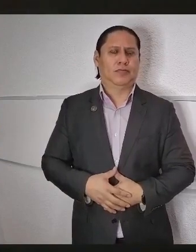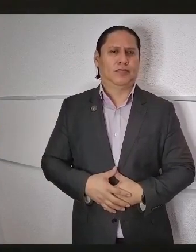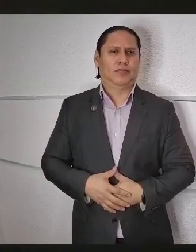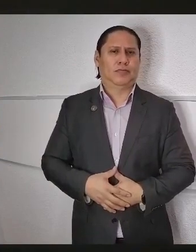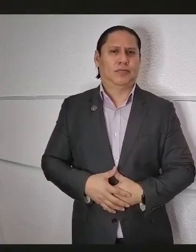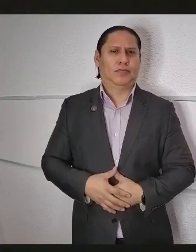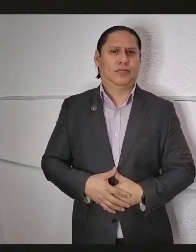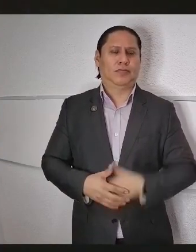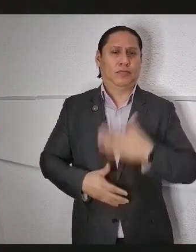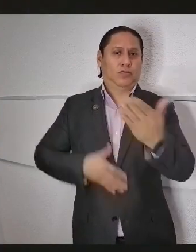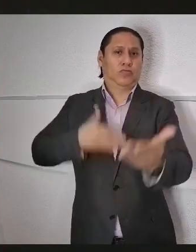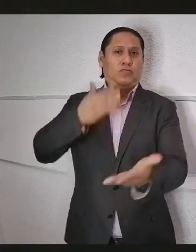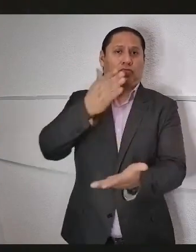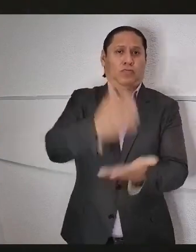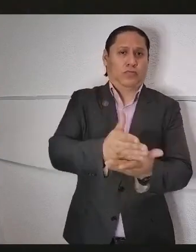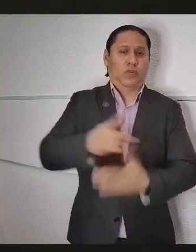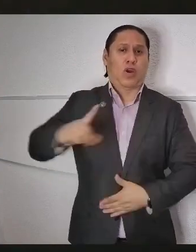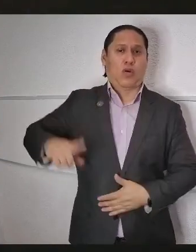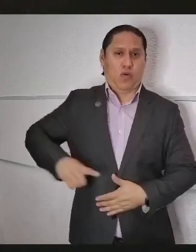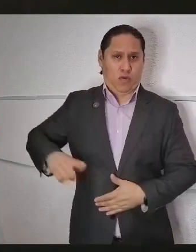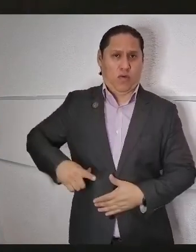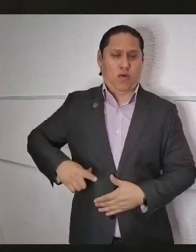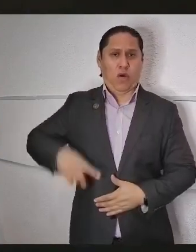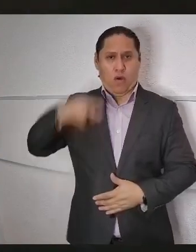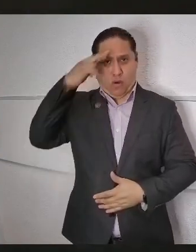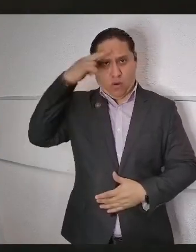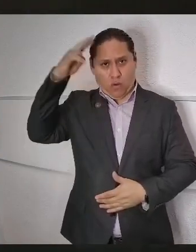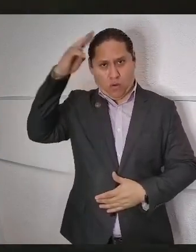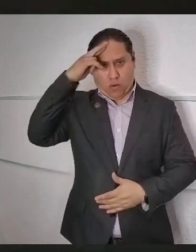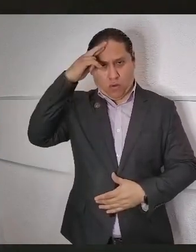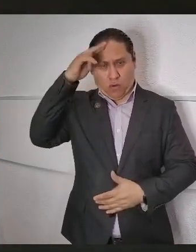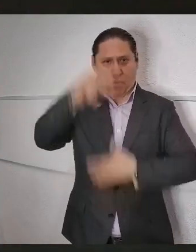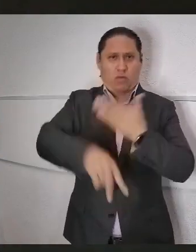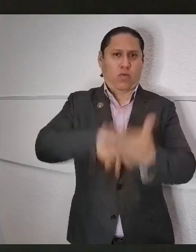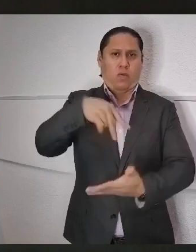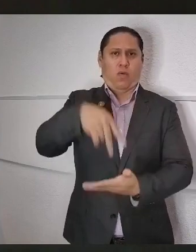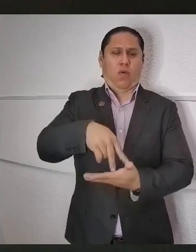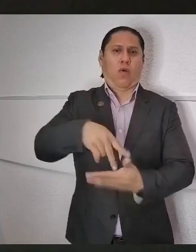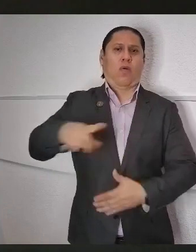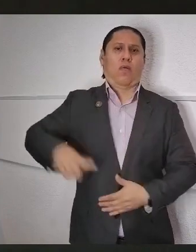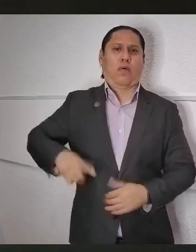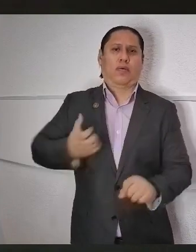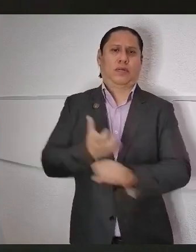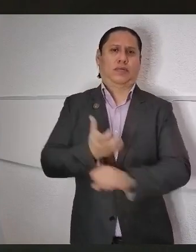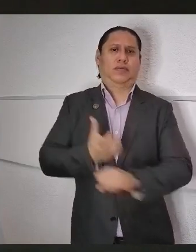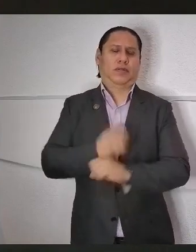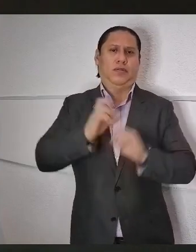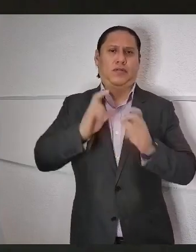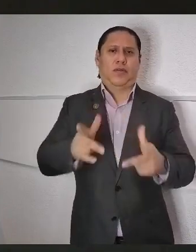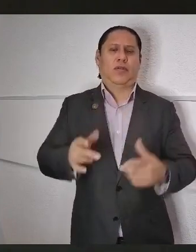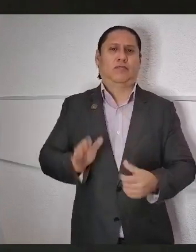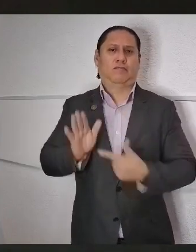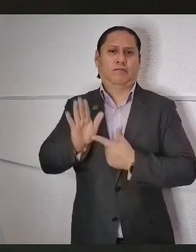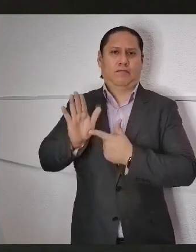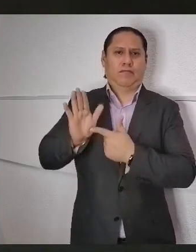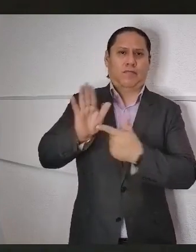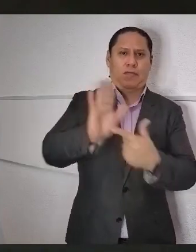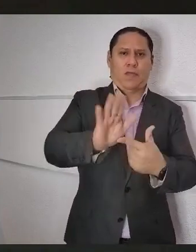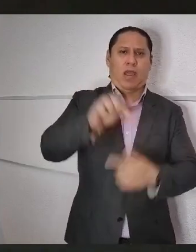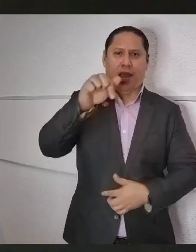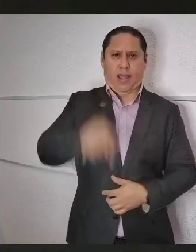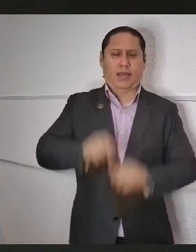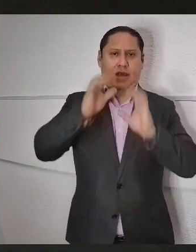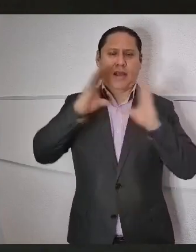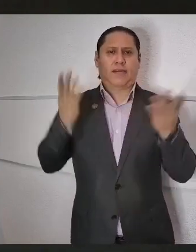el cual el doctor Rutilio Escandón Cadenas, gobernador del estado de Chiapas, presentará ante este